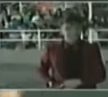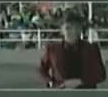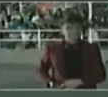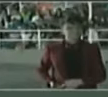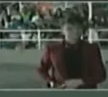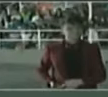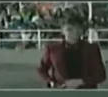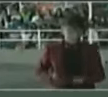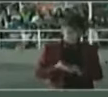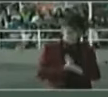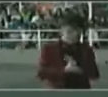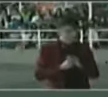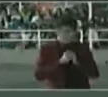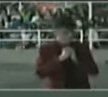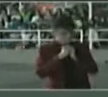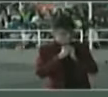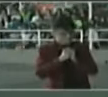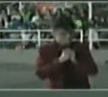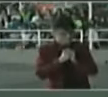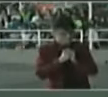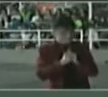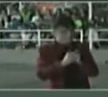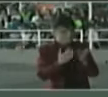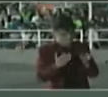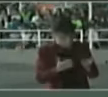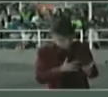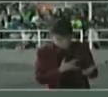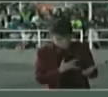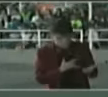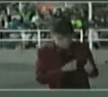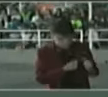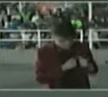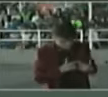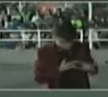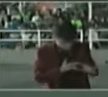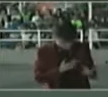y me dijo: vamos a orar como ustedes quieren de su corazón.